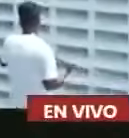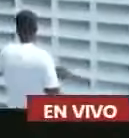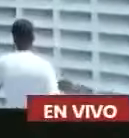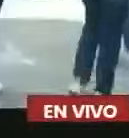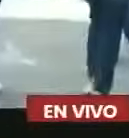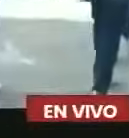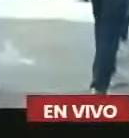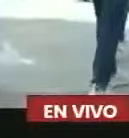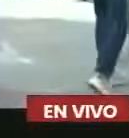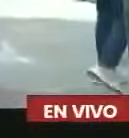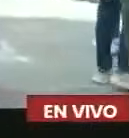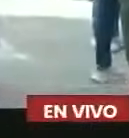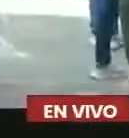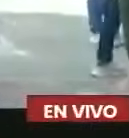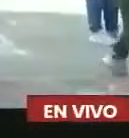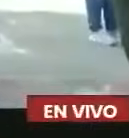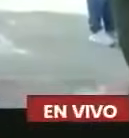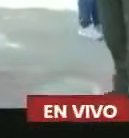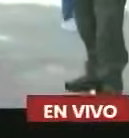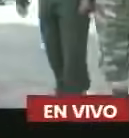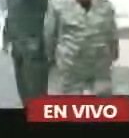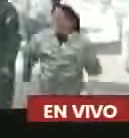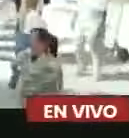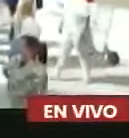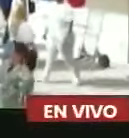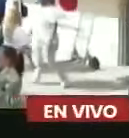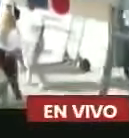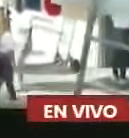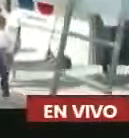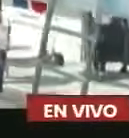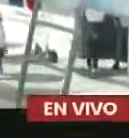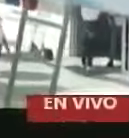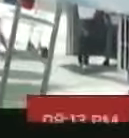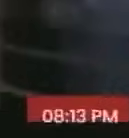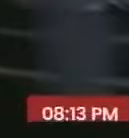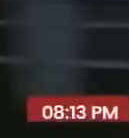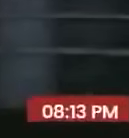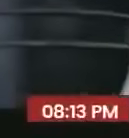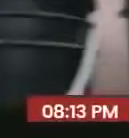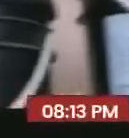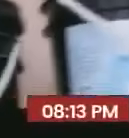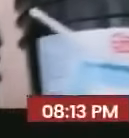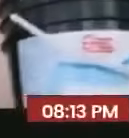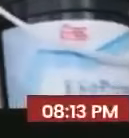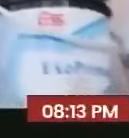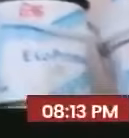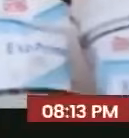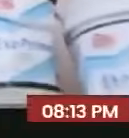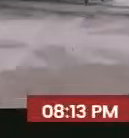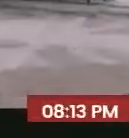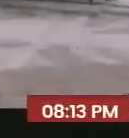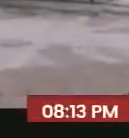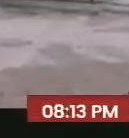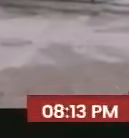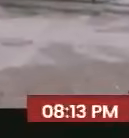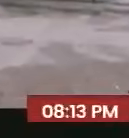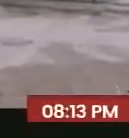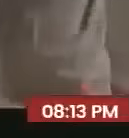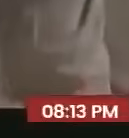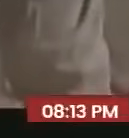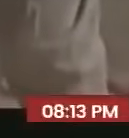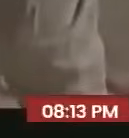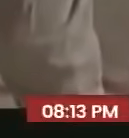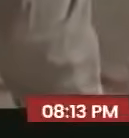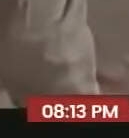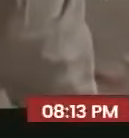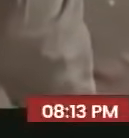Brigadas Comunitarias Militares para la Educación, para ir a la reparación de la infraestructura y reactivación